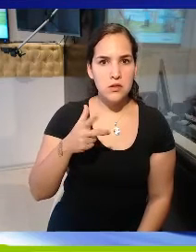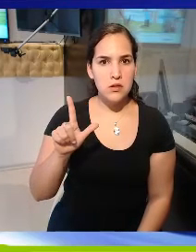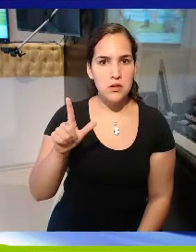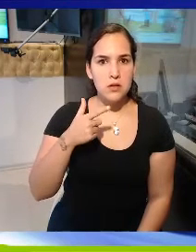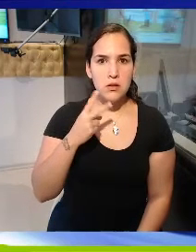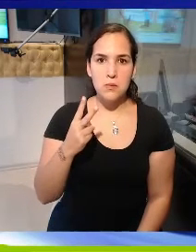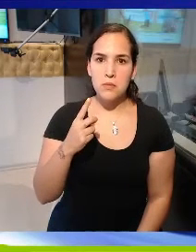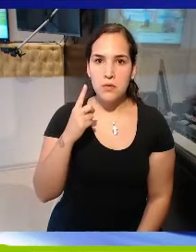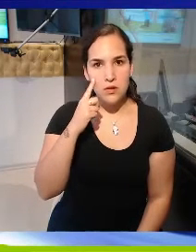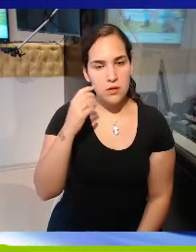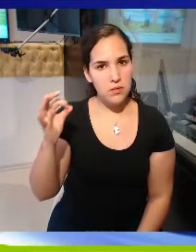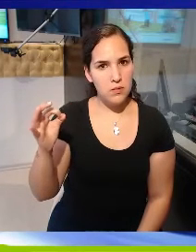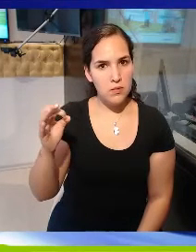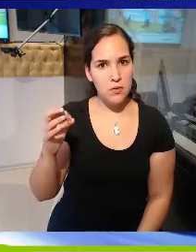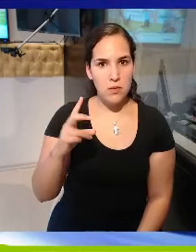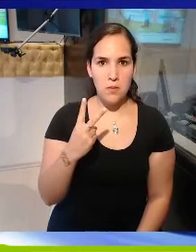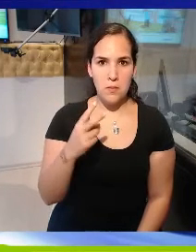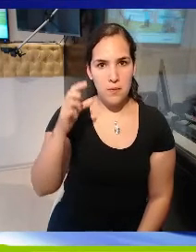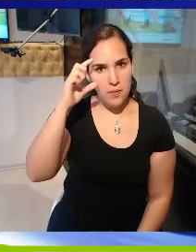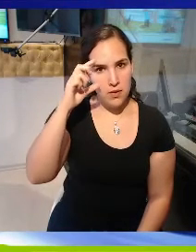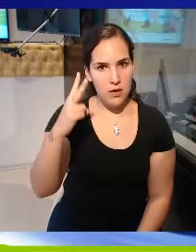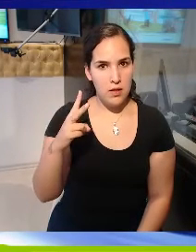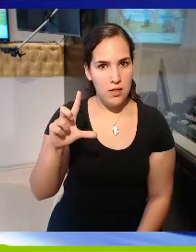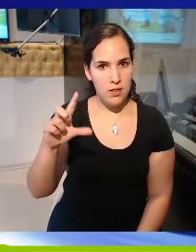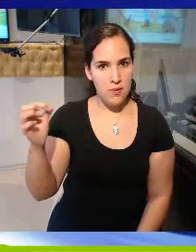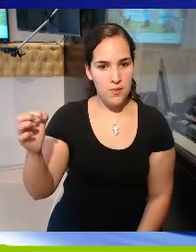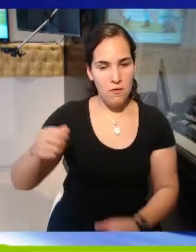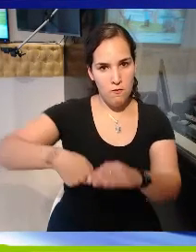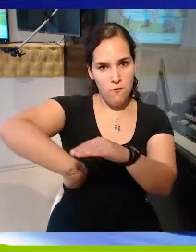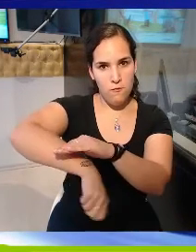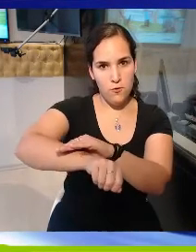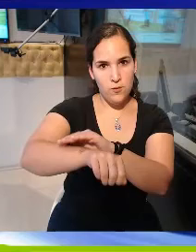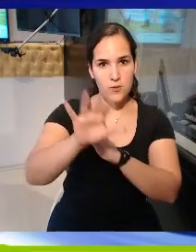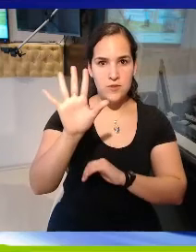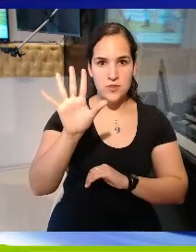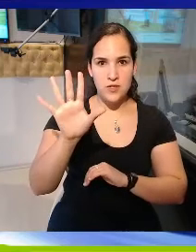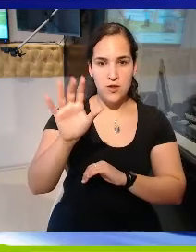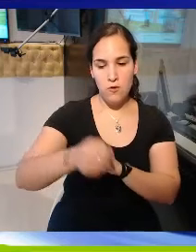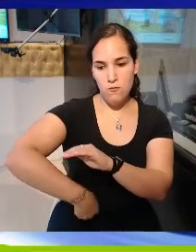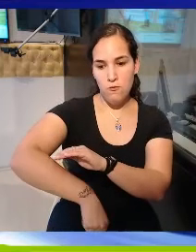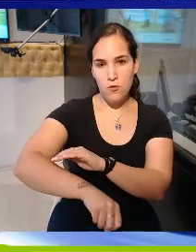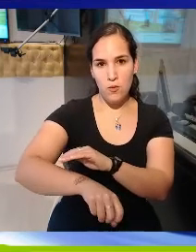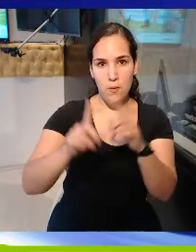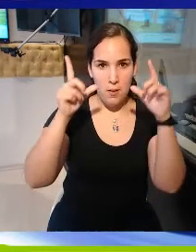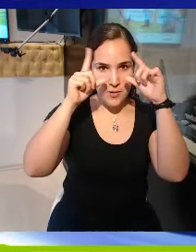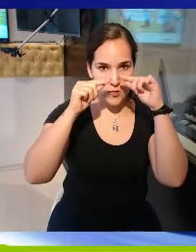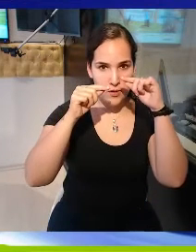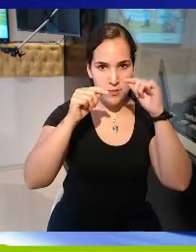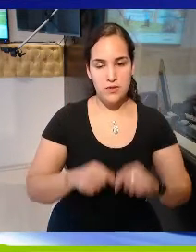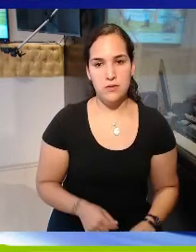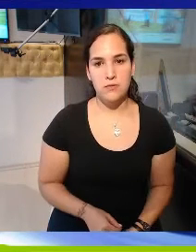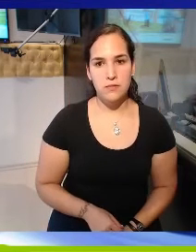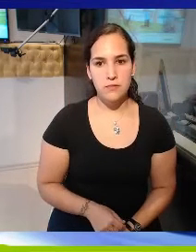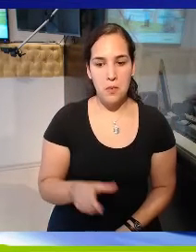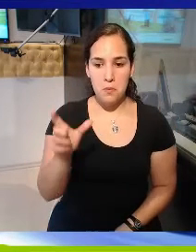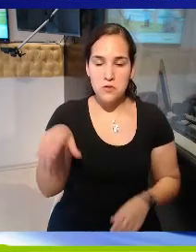Ah, fútbol 5 o fútbol, pero sí, fútbol para personas ciegas, sí. Por lo que estoy viendo. Silvio Velo, ¿de qué